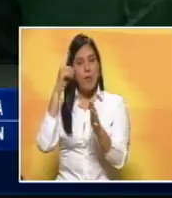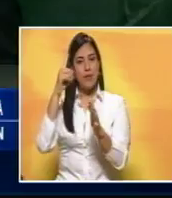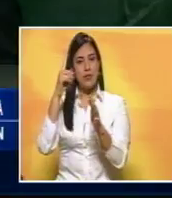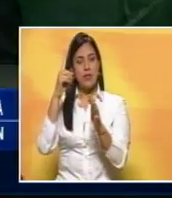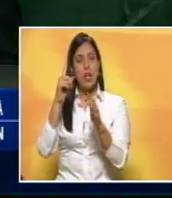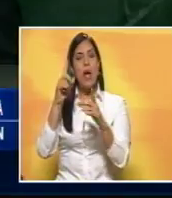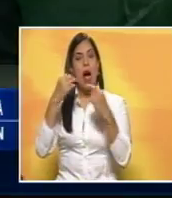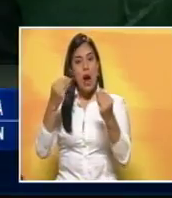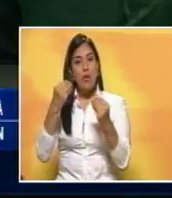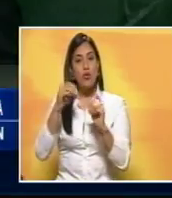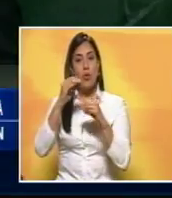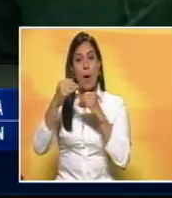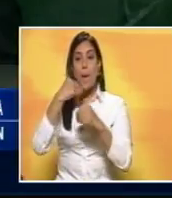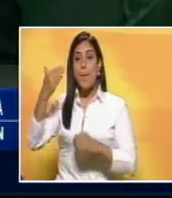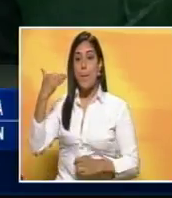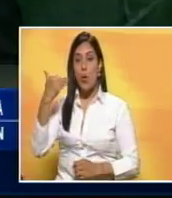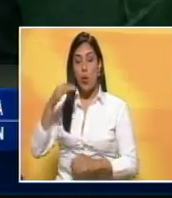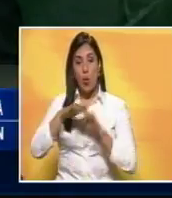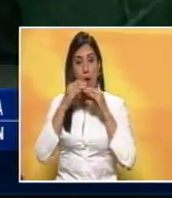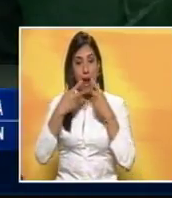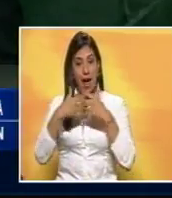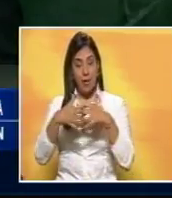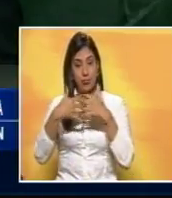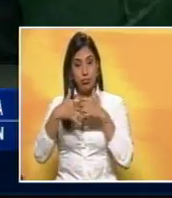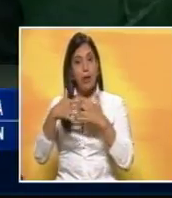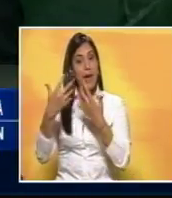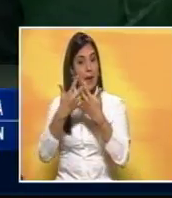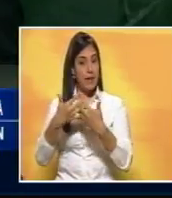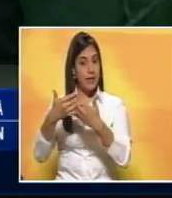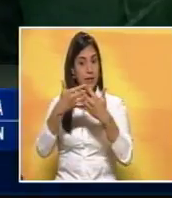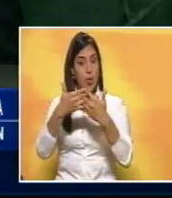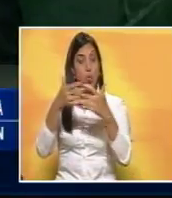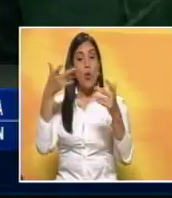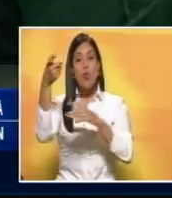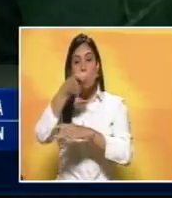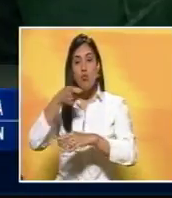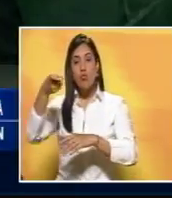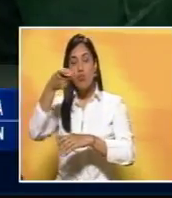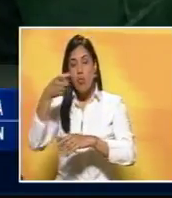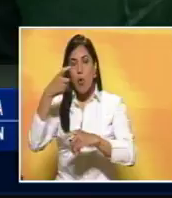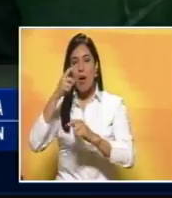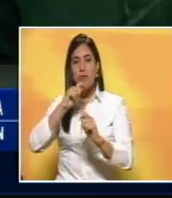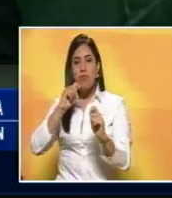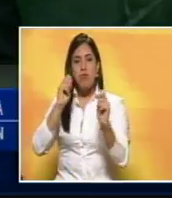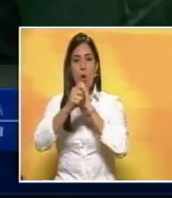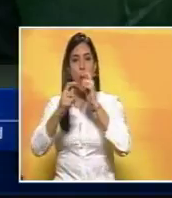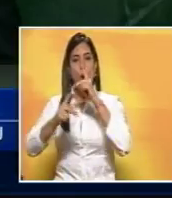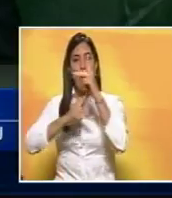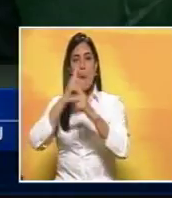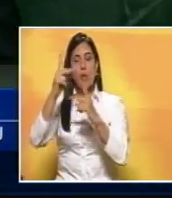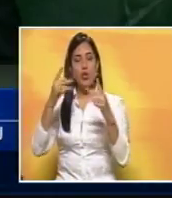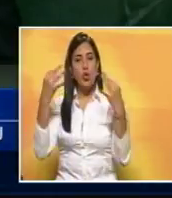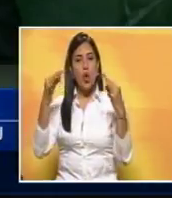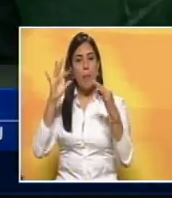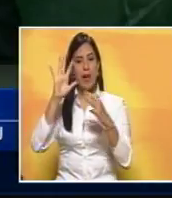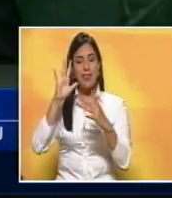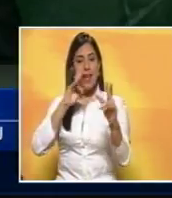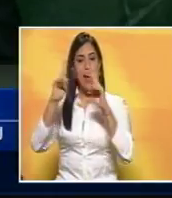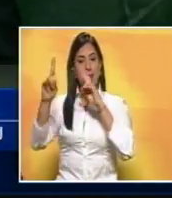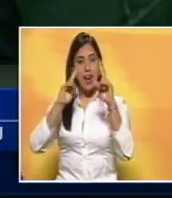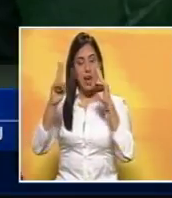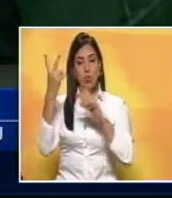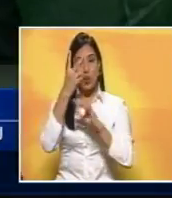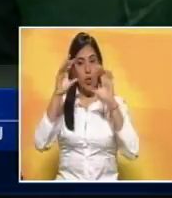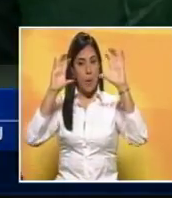categórica las recientes acciones de la administración estadounidense que buscan revertir el proceso de normalización de las relaciones